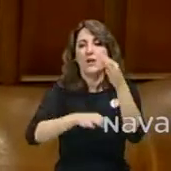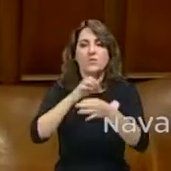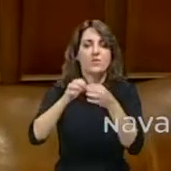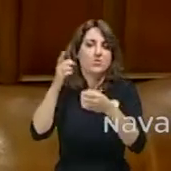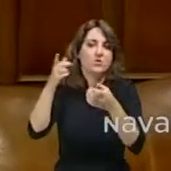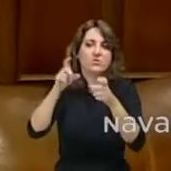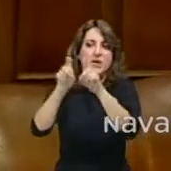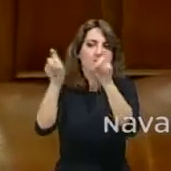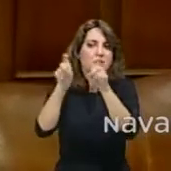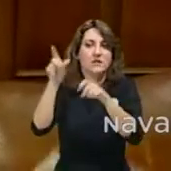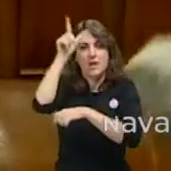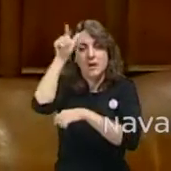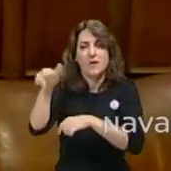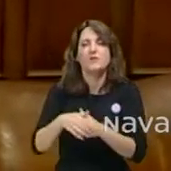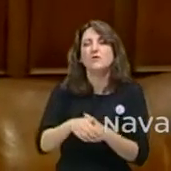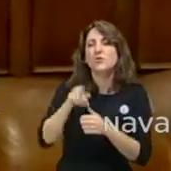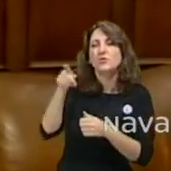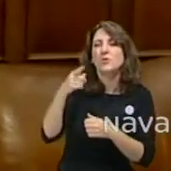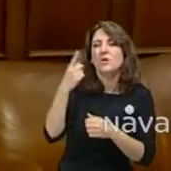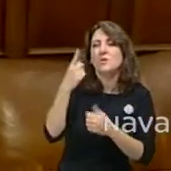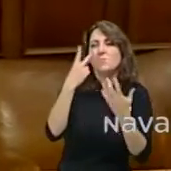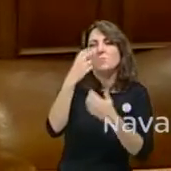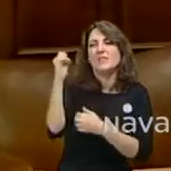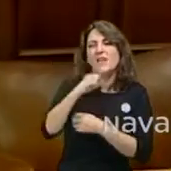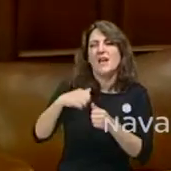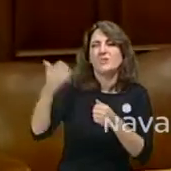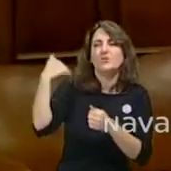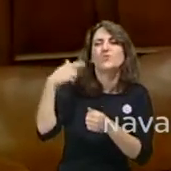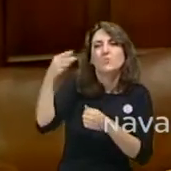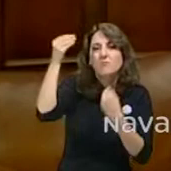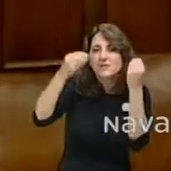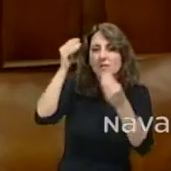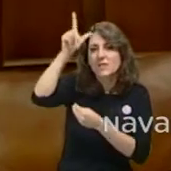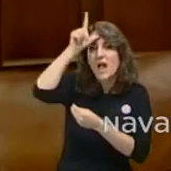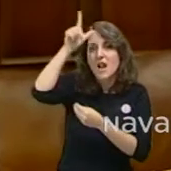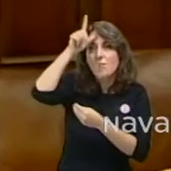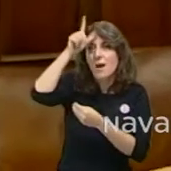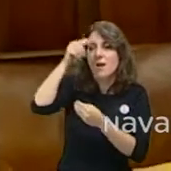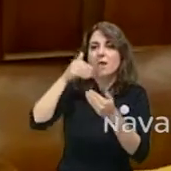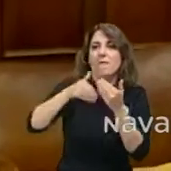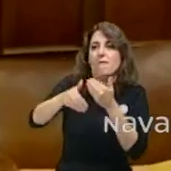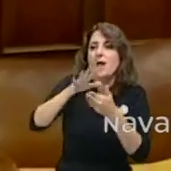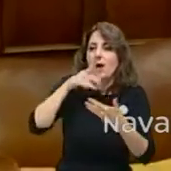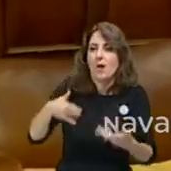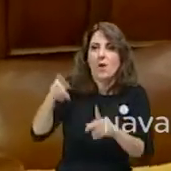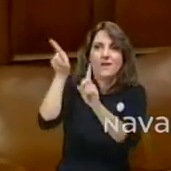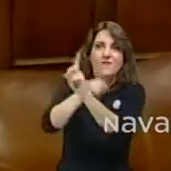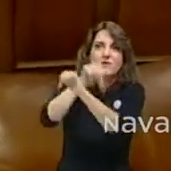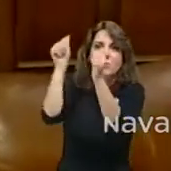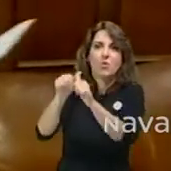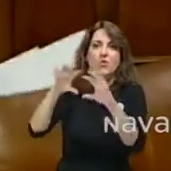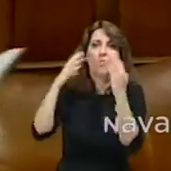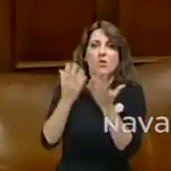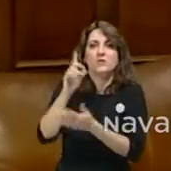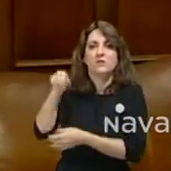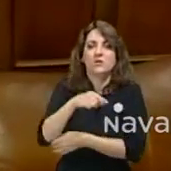sé si hace 20 años pensasteis que quizás Alemania se iba a convertir, ¿no?, en un referente tan importante hoy en día. Pues bueno, nosotros siempre hemos